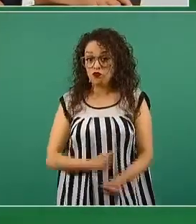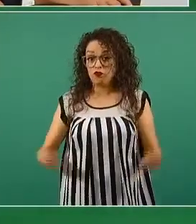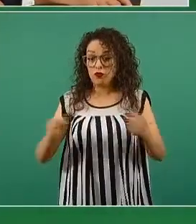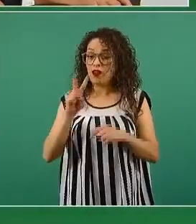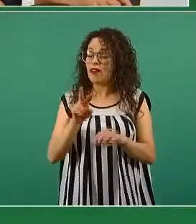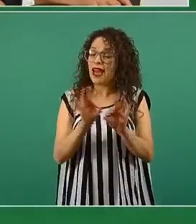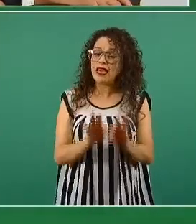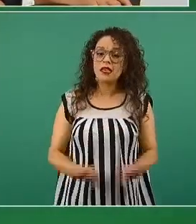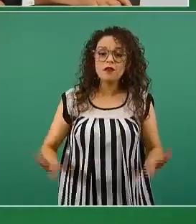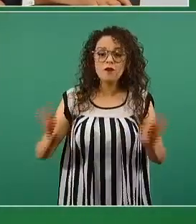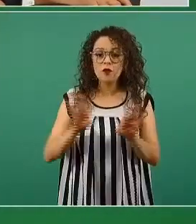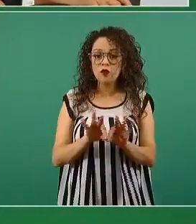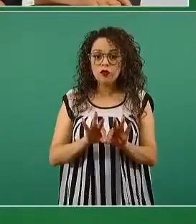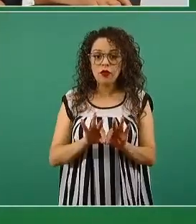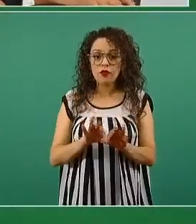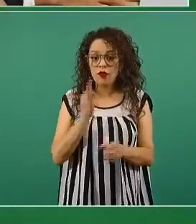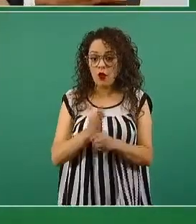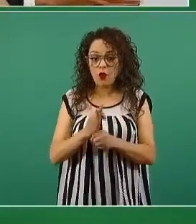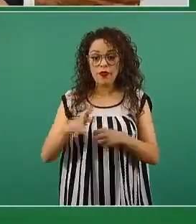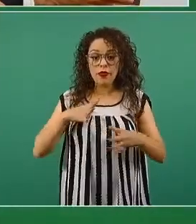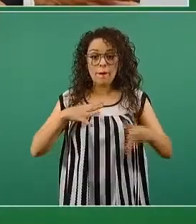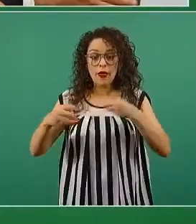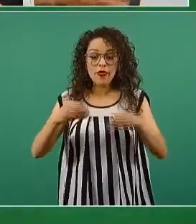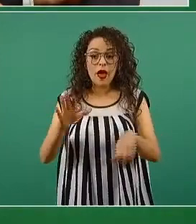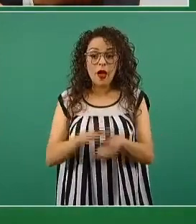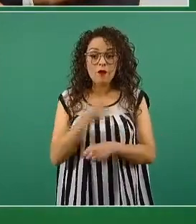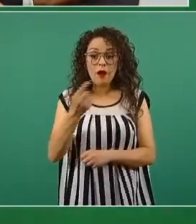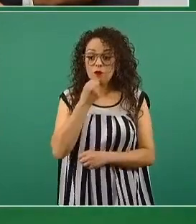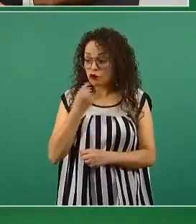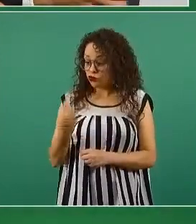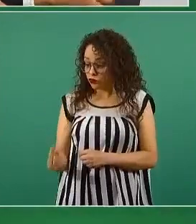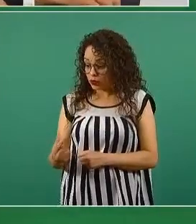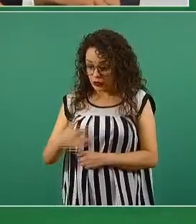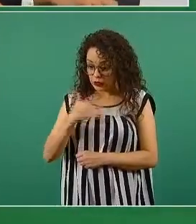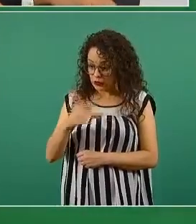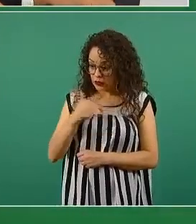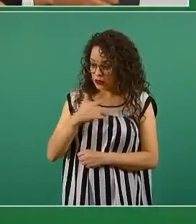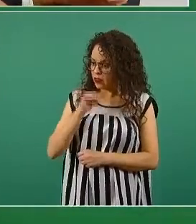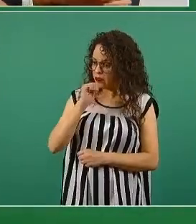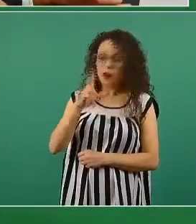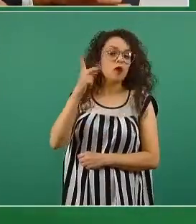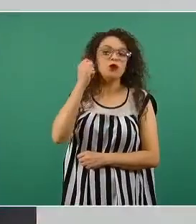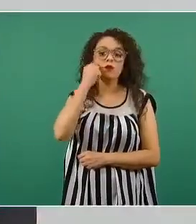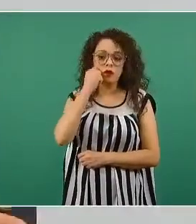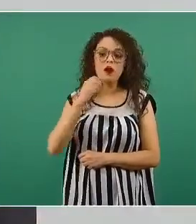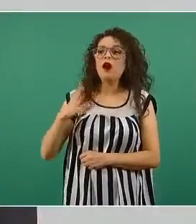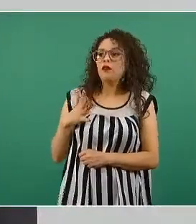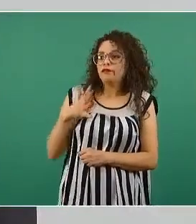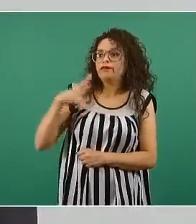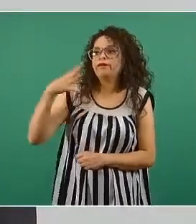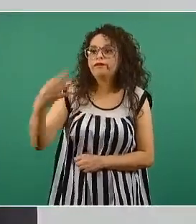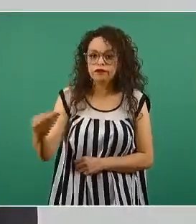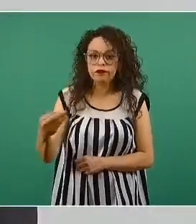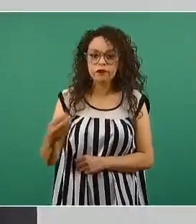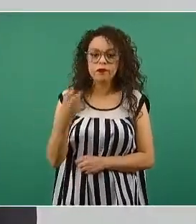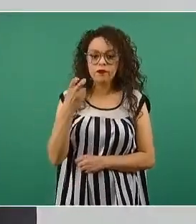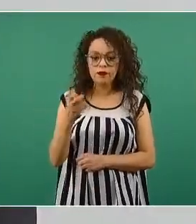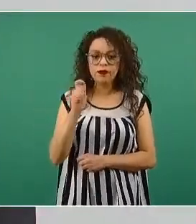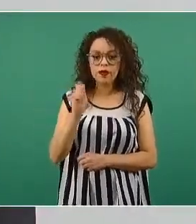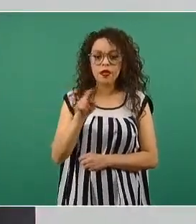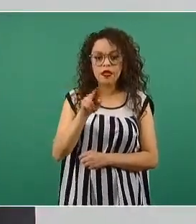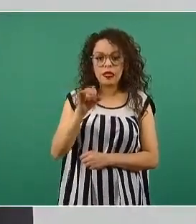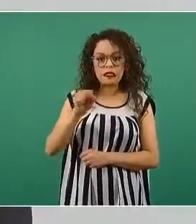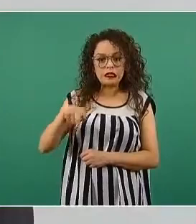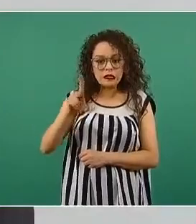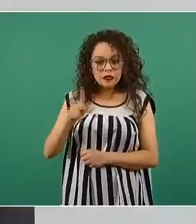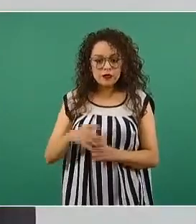para detener la pandemia, porque el niño, aún no teniendo síntomas, transmite, ¿no? Pero sí, ese es el MISC, el famoso MISC, que